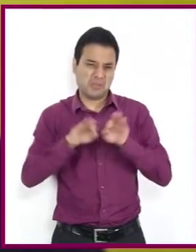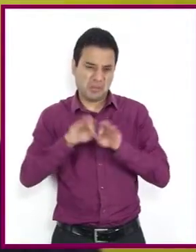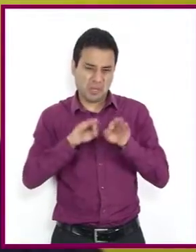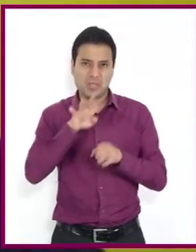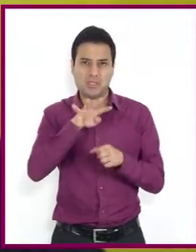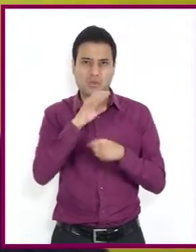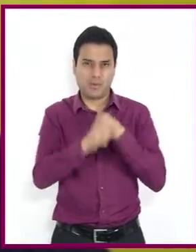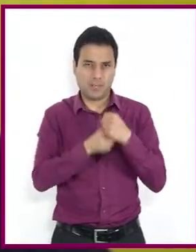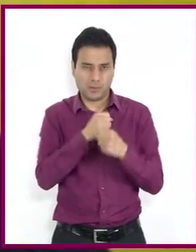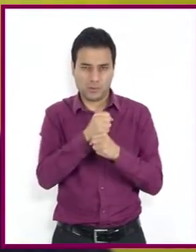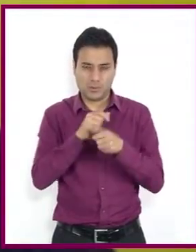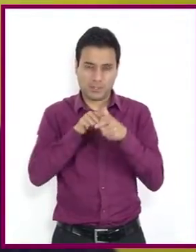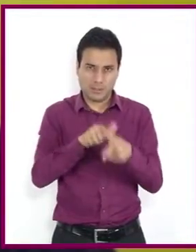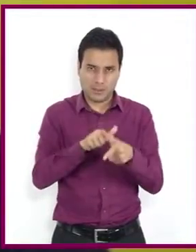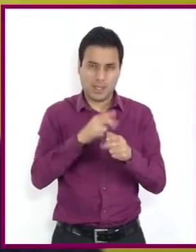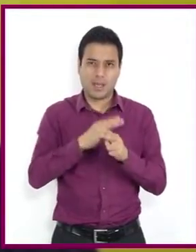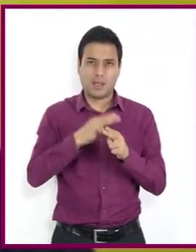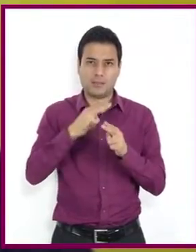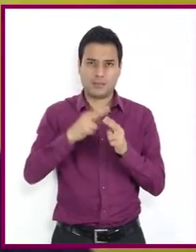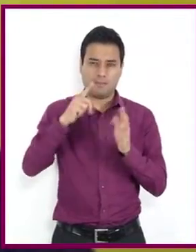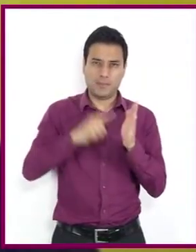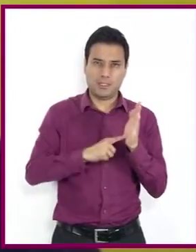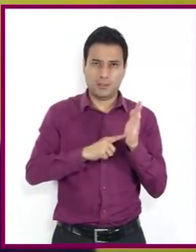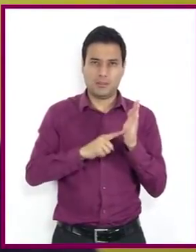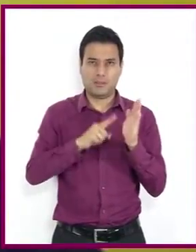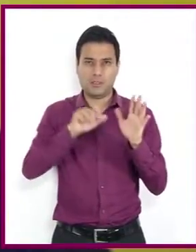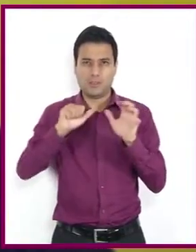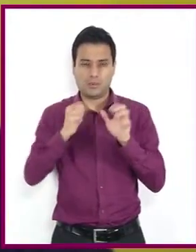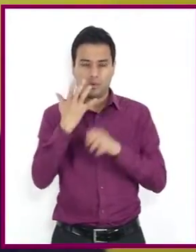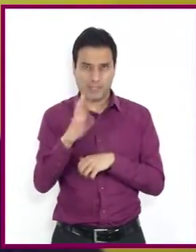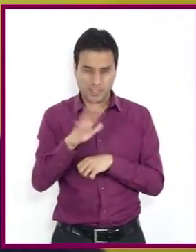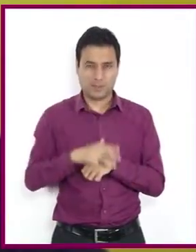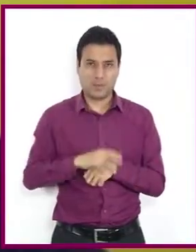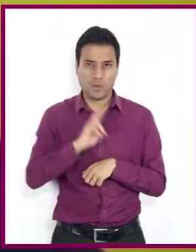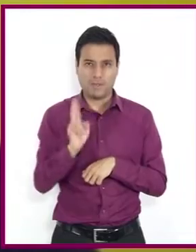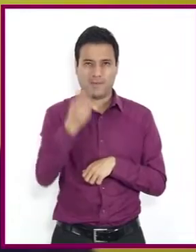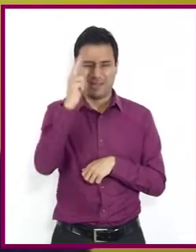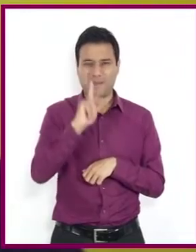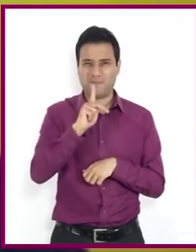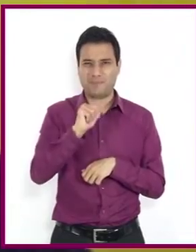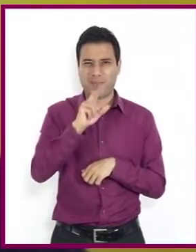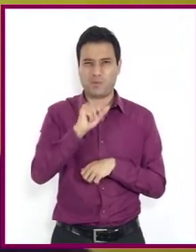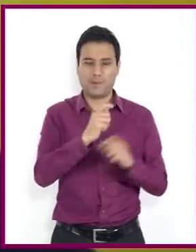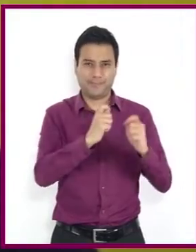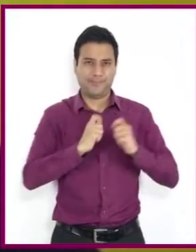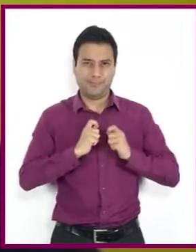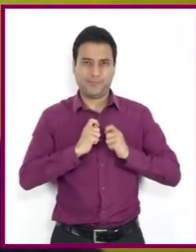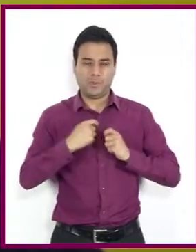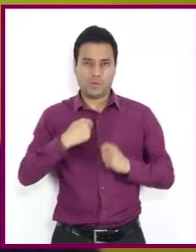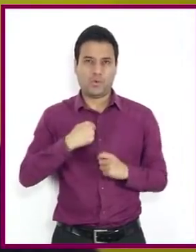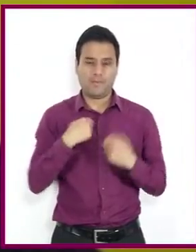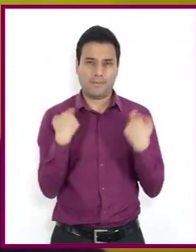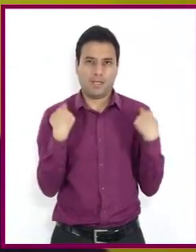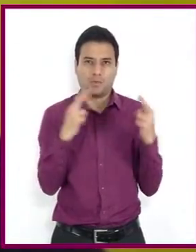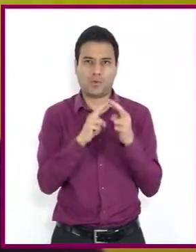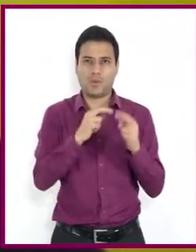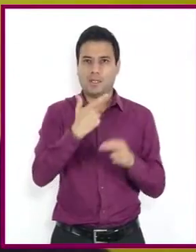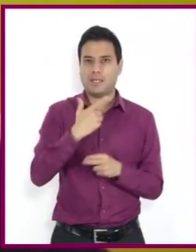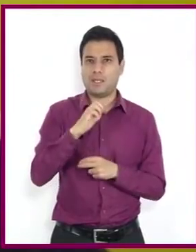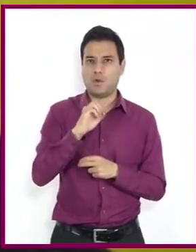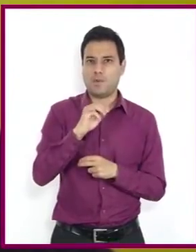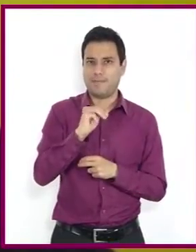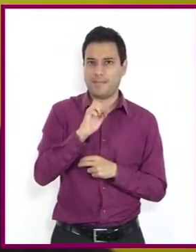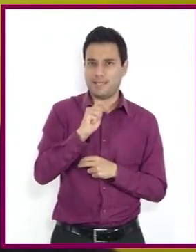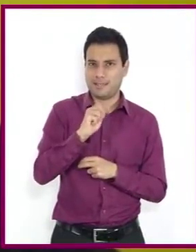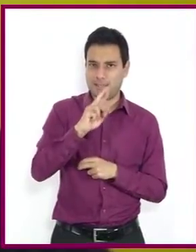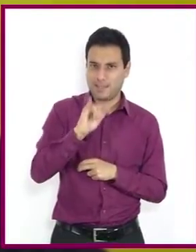19 años hasta 1610. En la Universidad de Padua me nombraron profesor de geometría, de